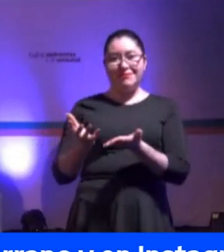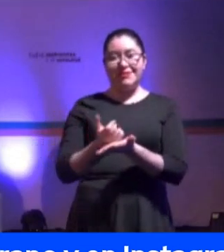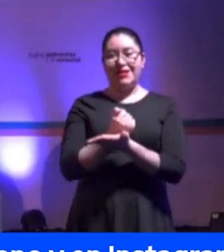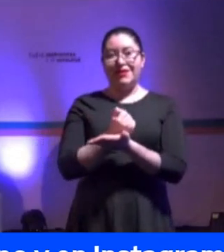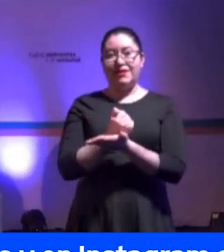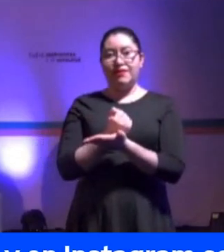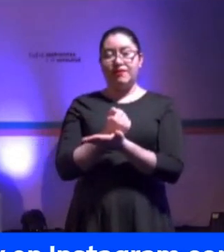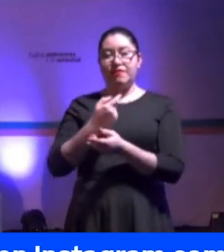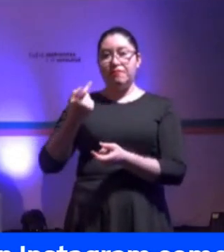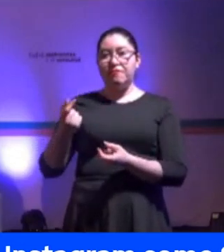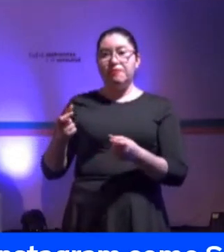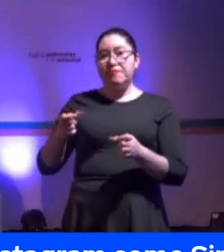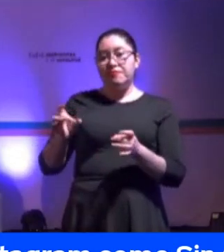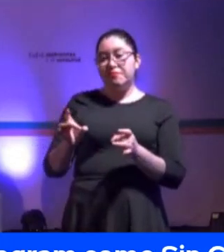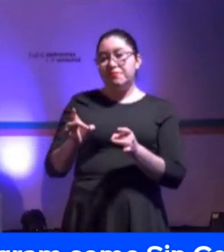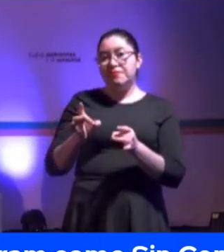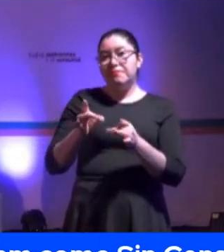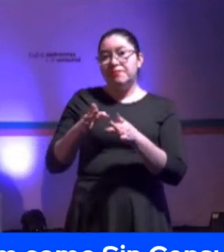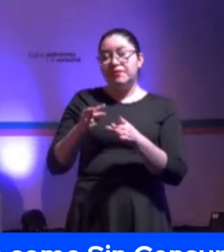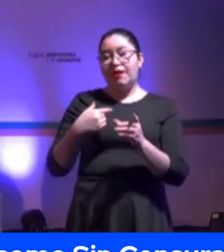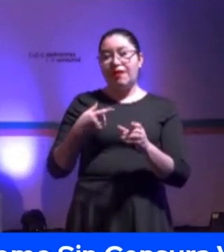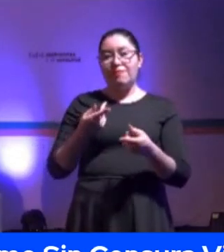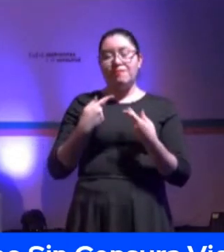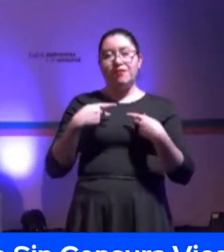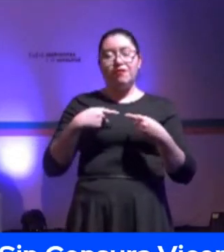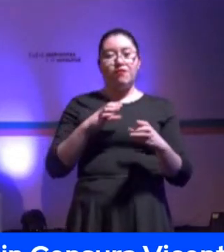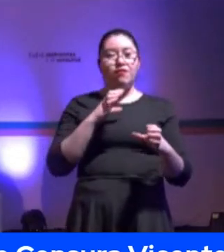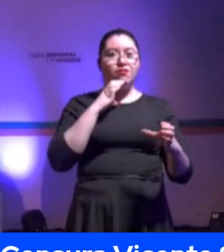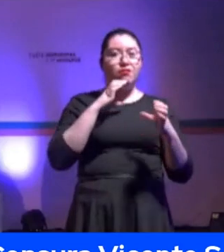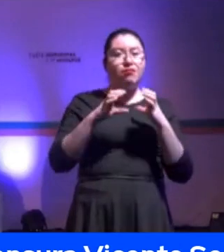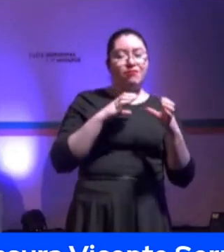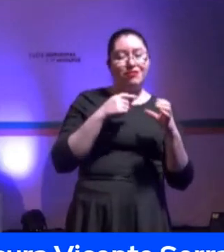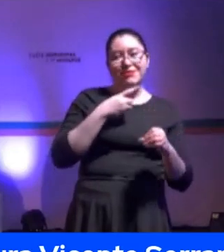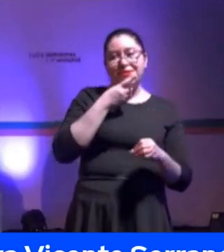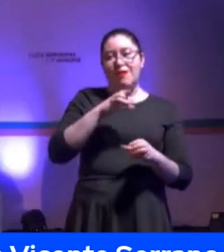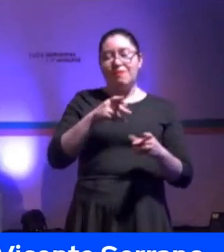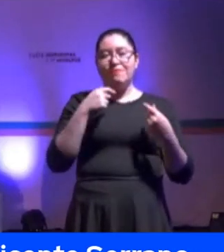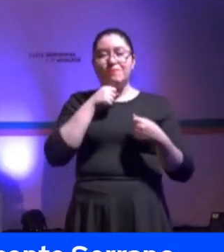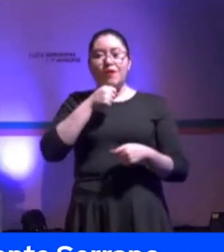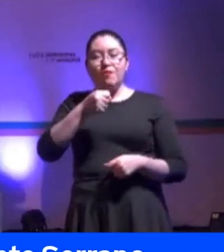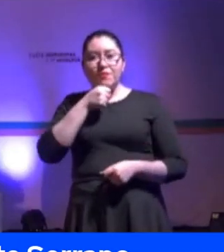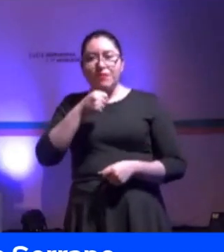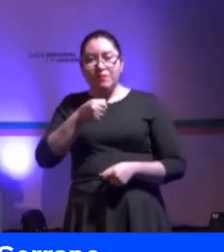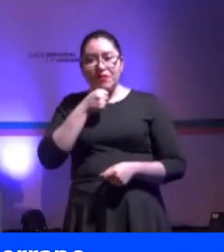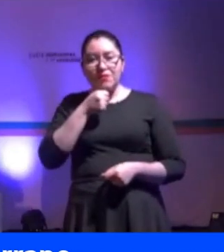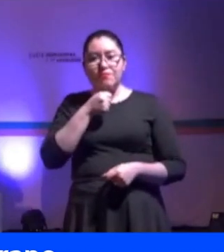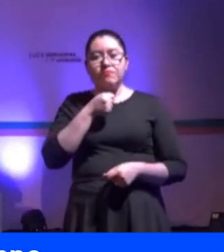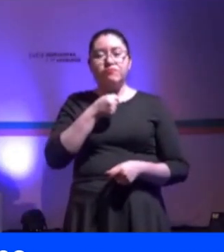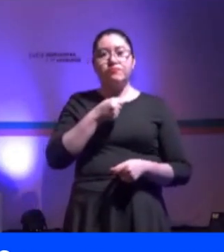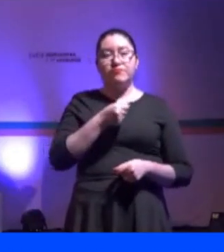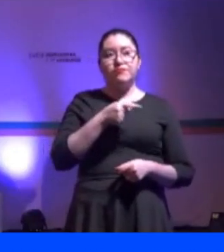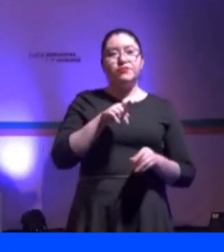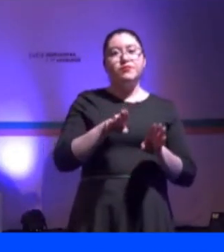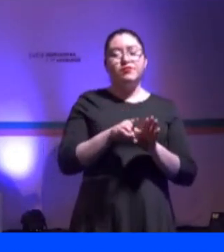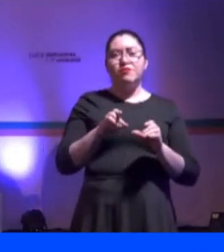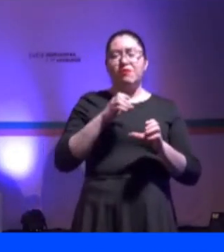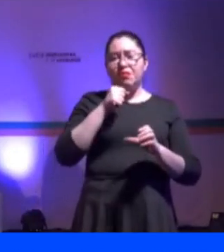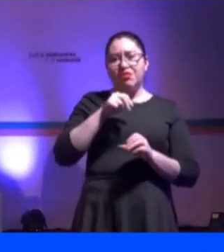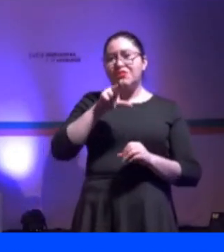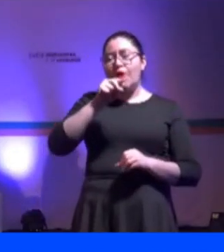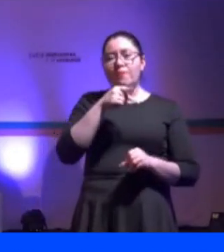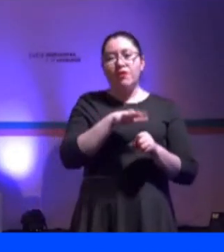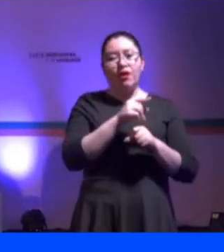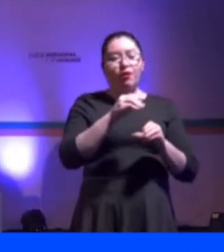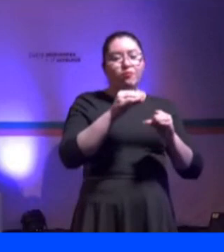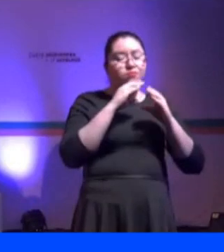fueron apareciendo muchos, muchos comunicadores. Yo los llamo en general periodistas o no periodistas, son comunicadores porque